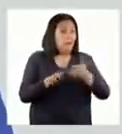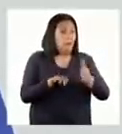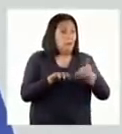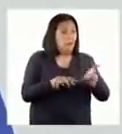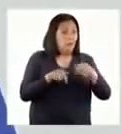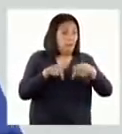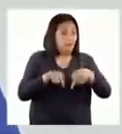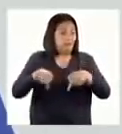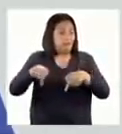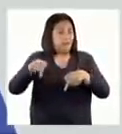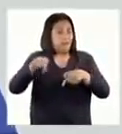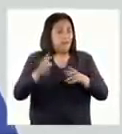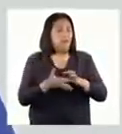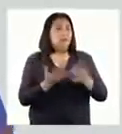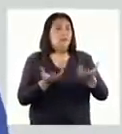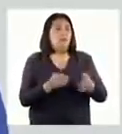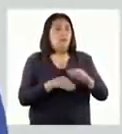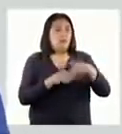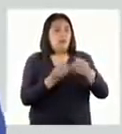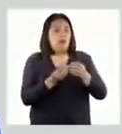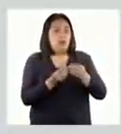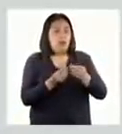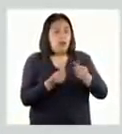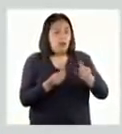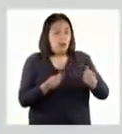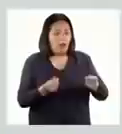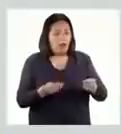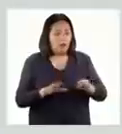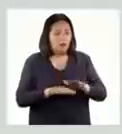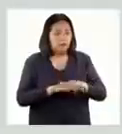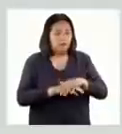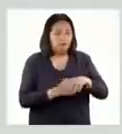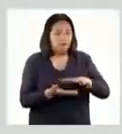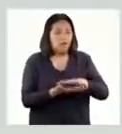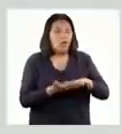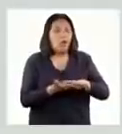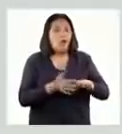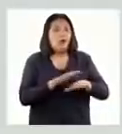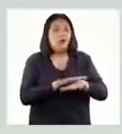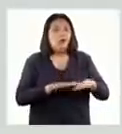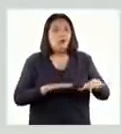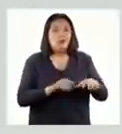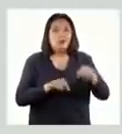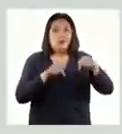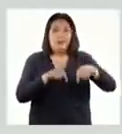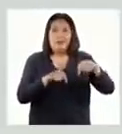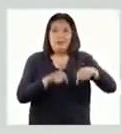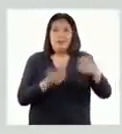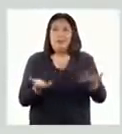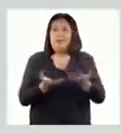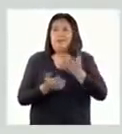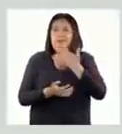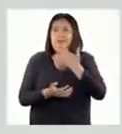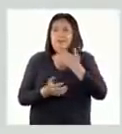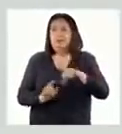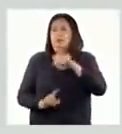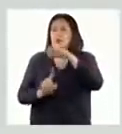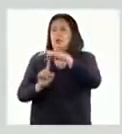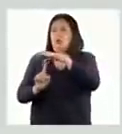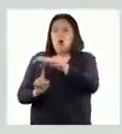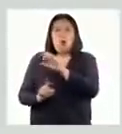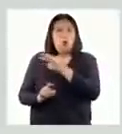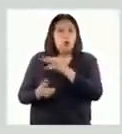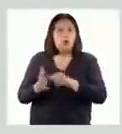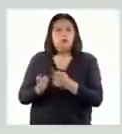otros eslabones pasen a formar parte del suelo. En este eslabón se encuentran los hongos,